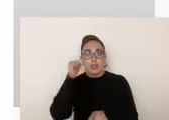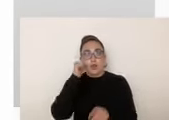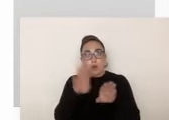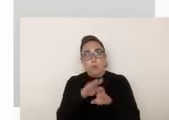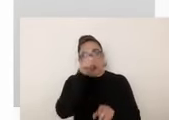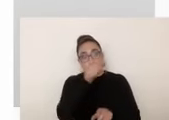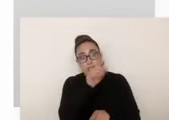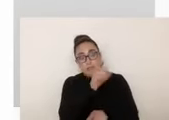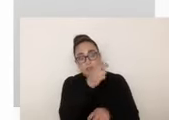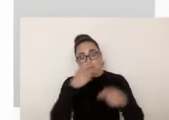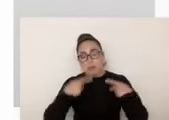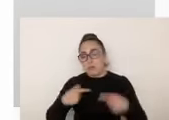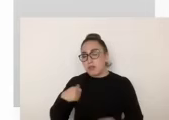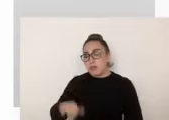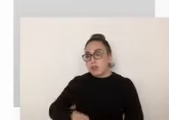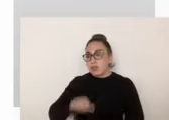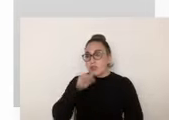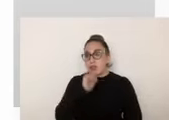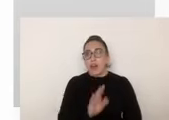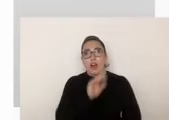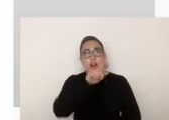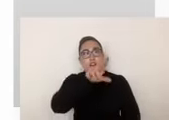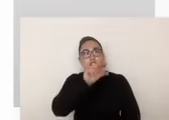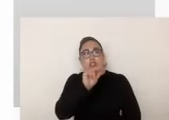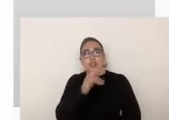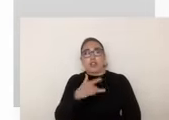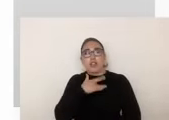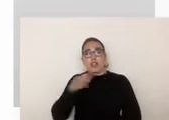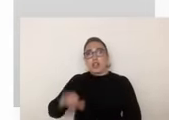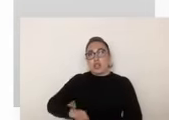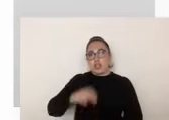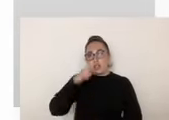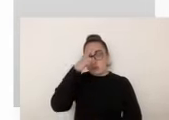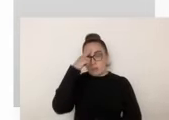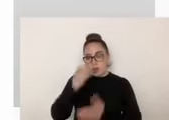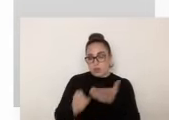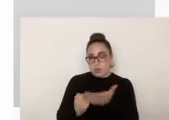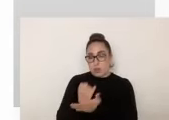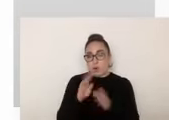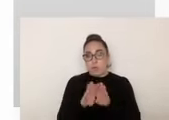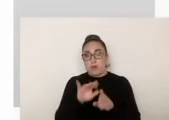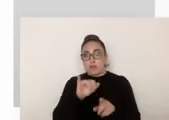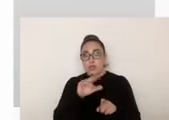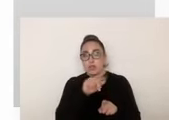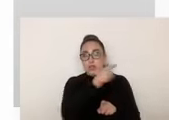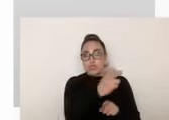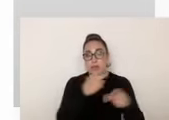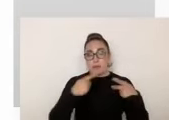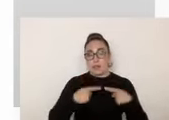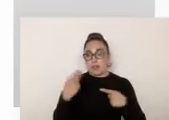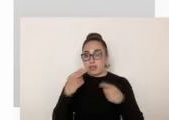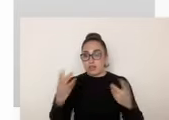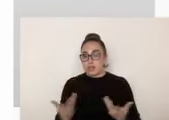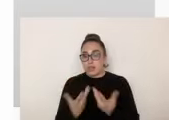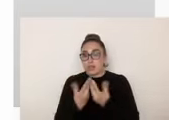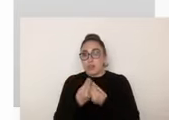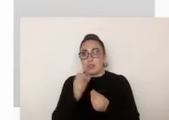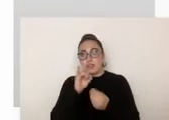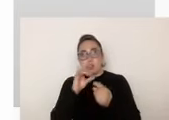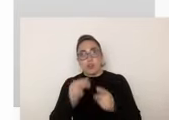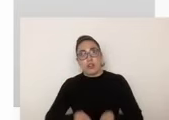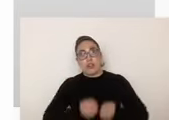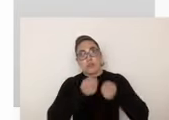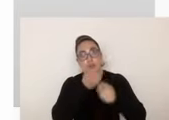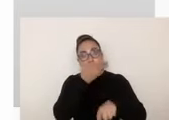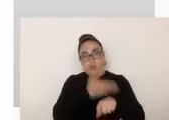persona. A lo mejor me interesa cómo es esta persona para la toma de decisiones ulteriores, si necesita resocialización o no necesita resocialización, si le damos un indulto o no le damos un indulto,